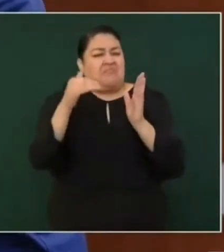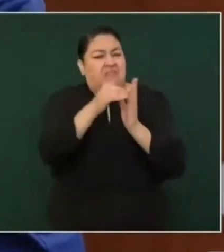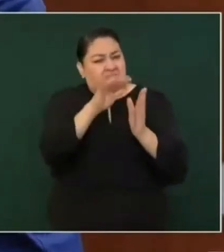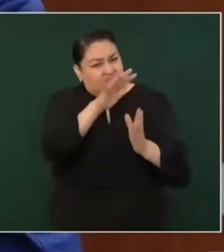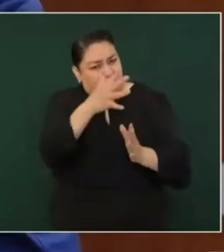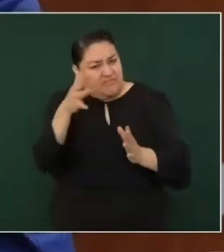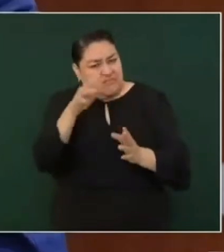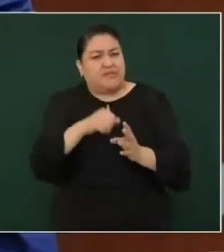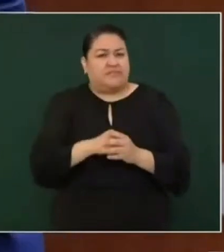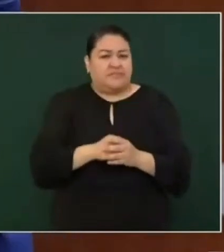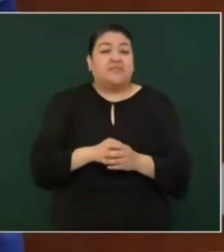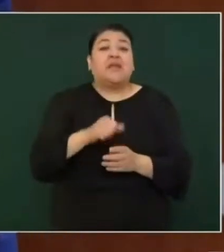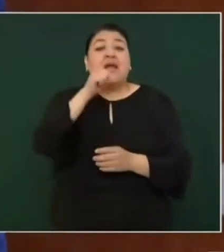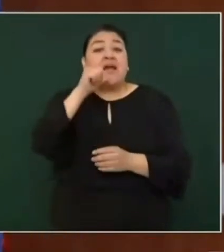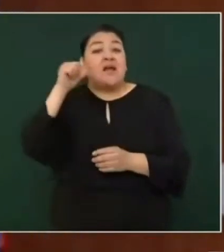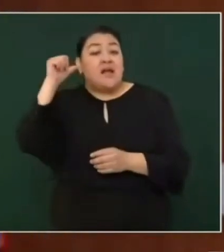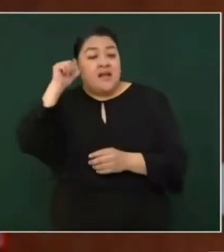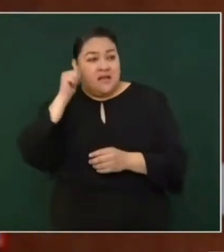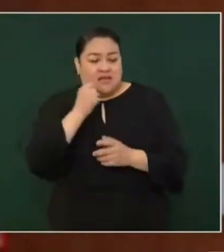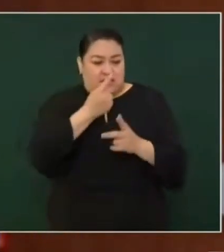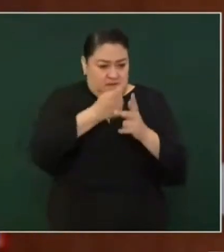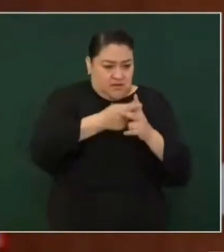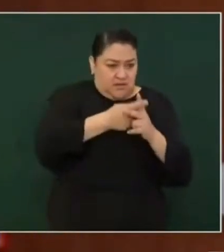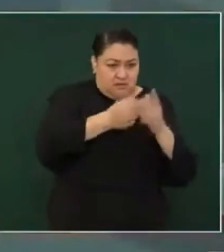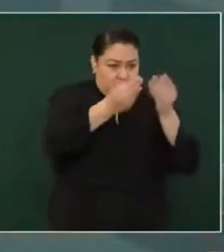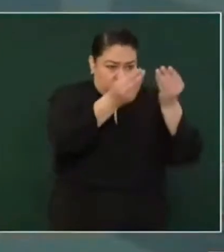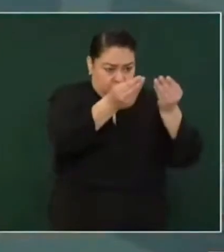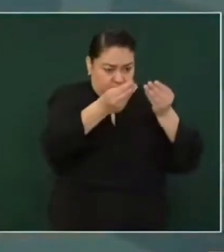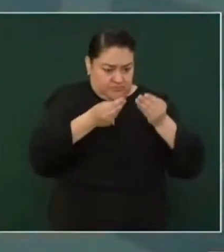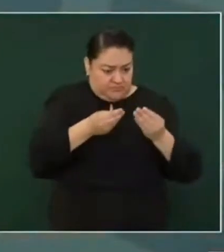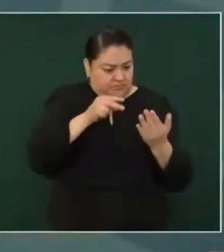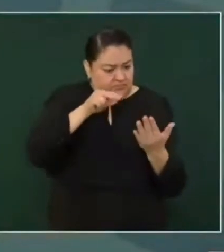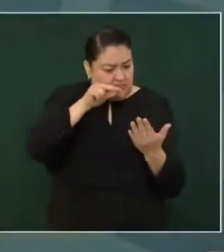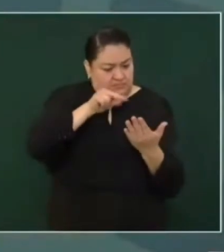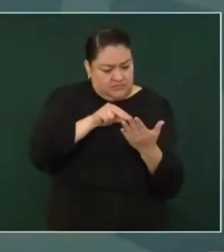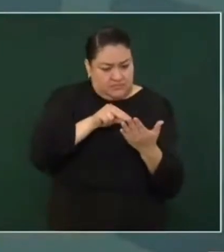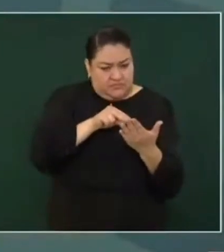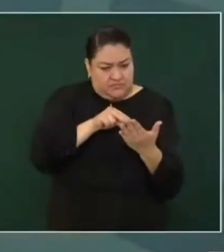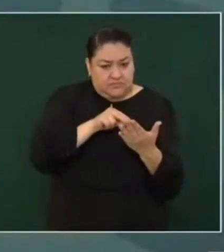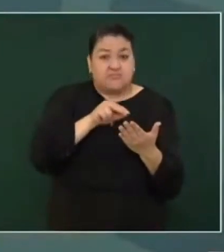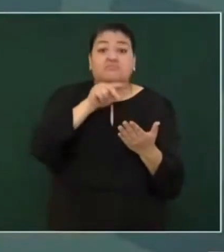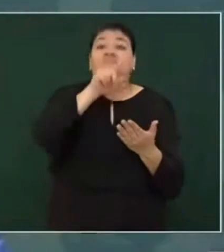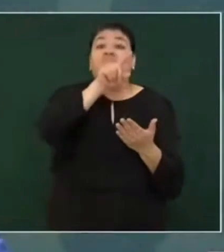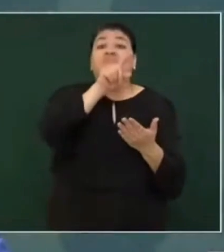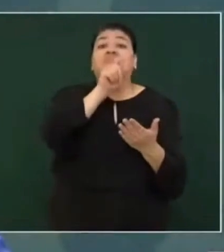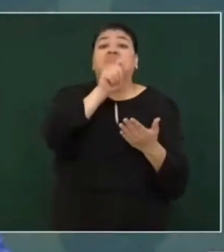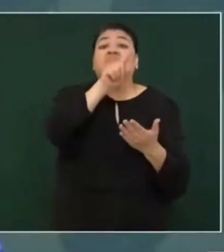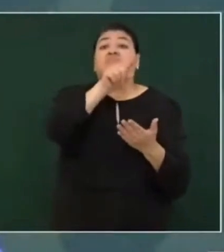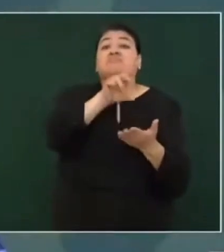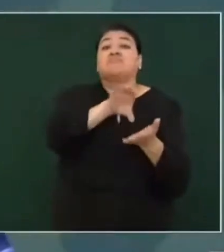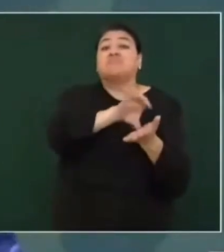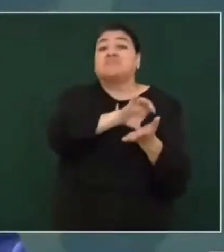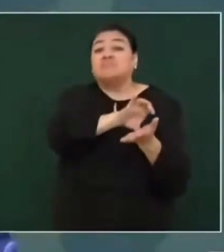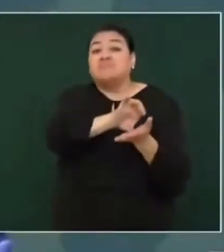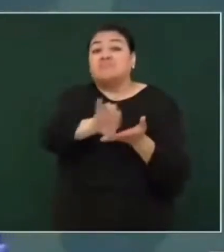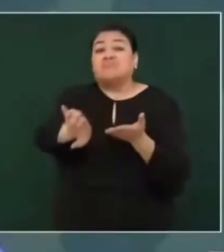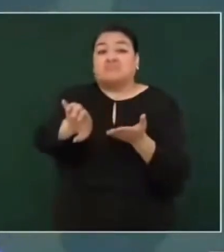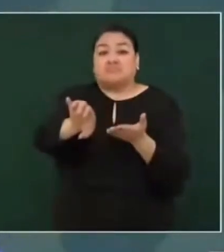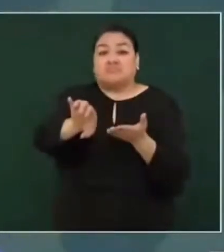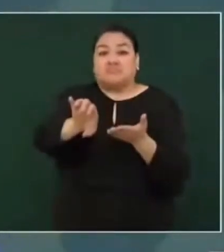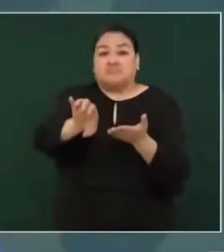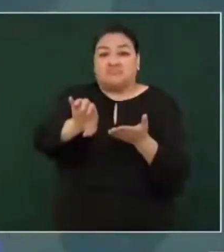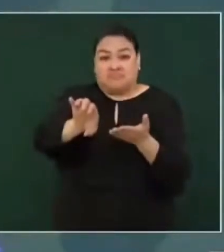Pero ayer recibí el reporte de que tienen una inversión, como hemos